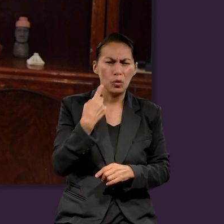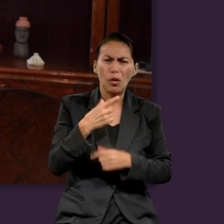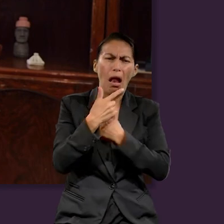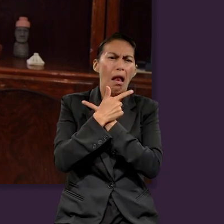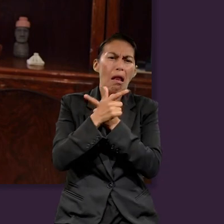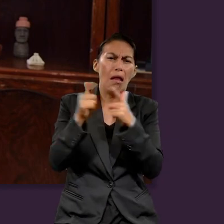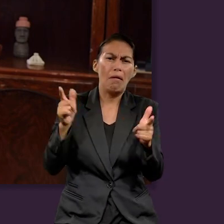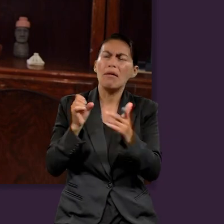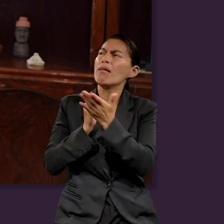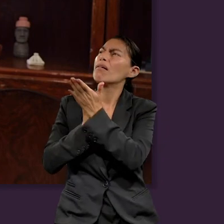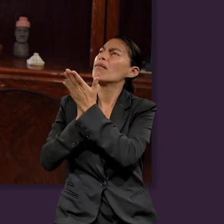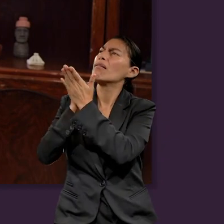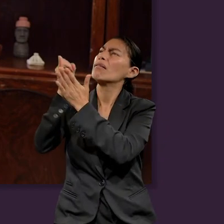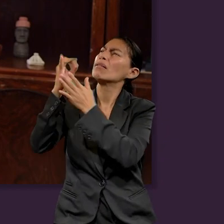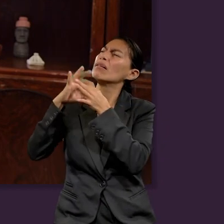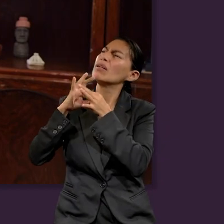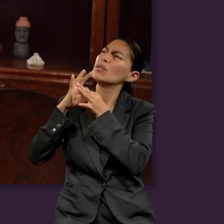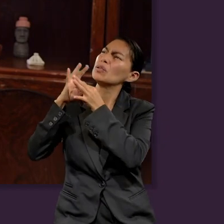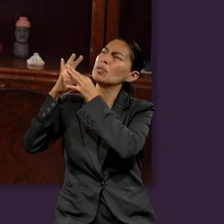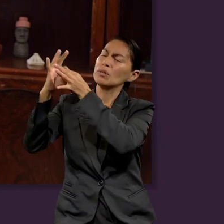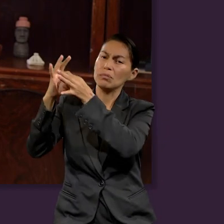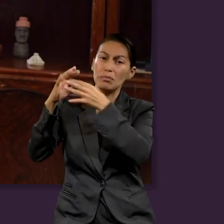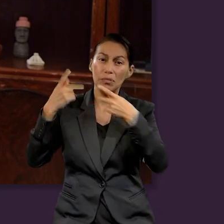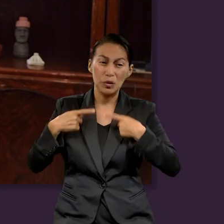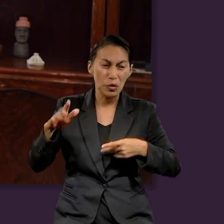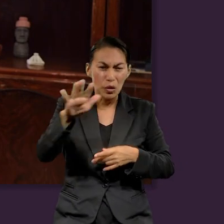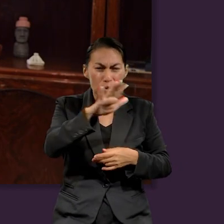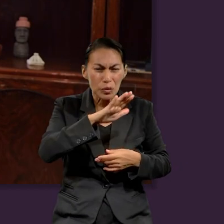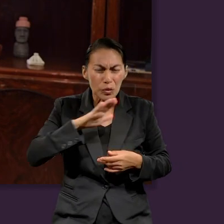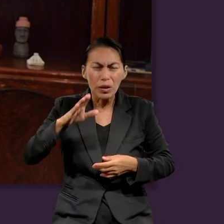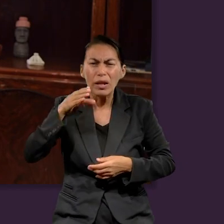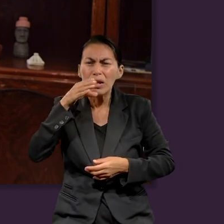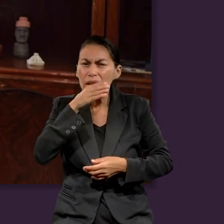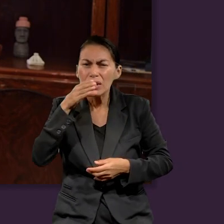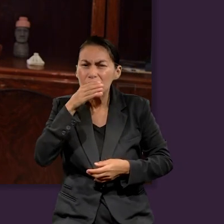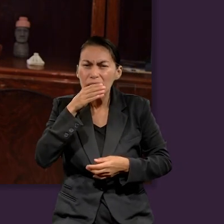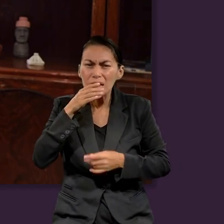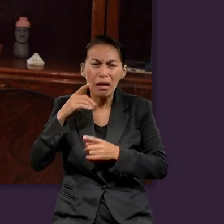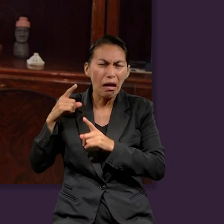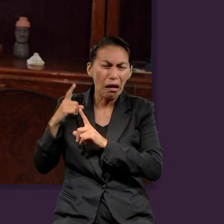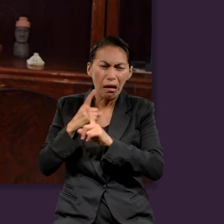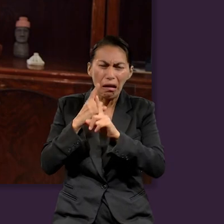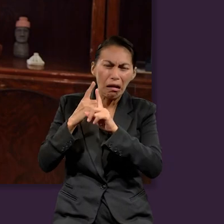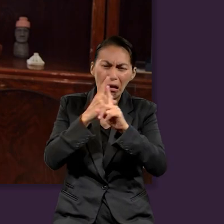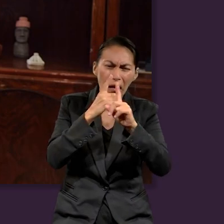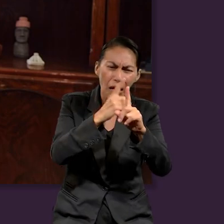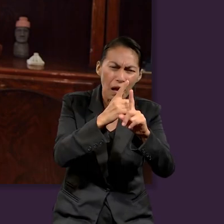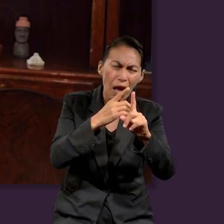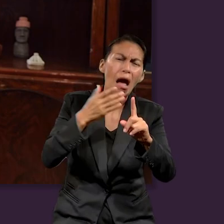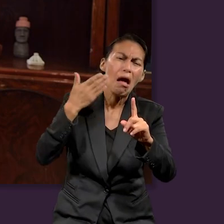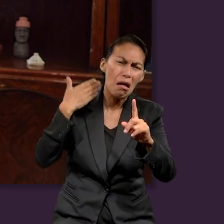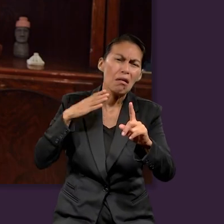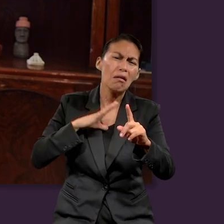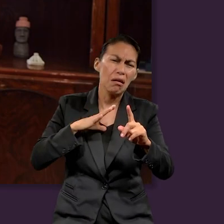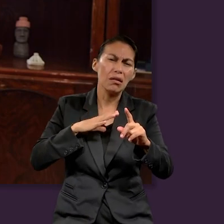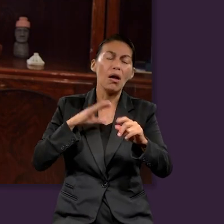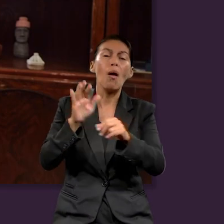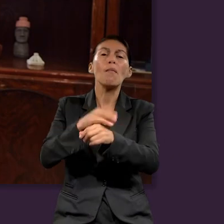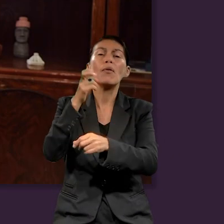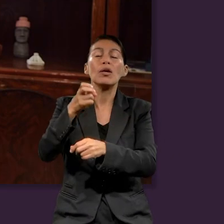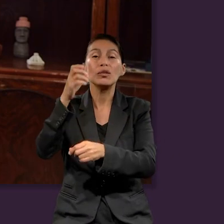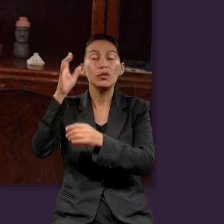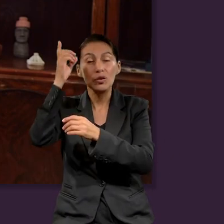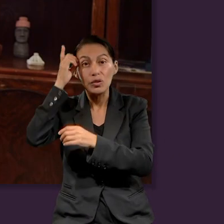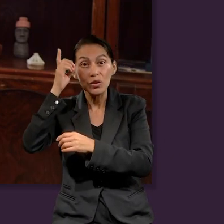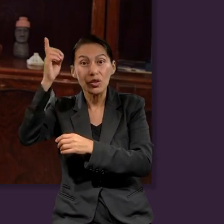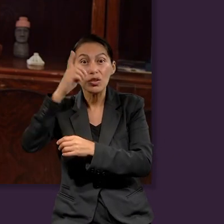sistema que se desvía de lo planteado por las escrituras el pueblo de Dios ha experimentado persecución por algo